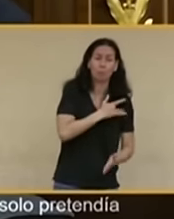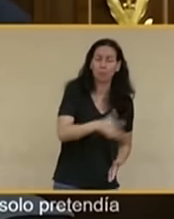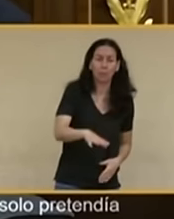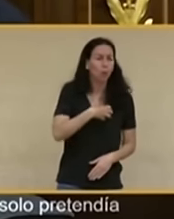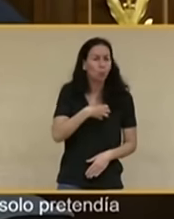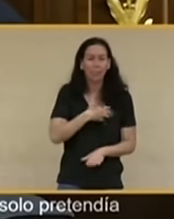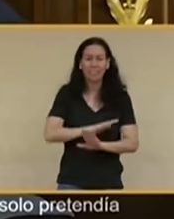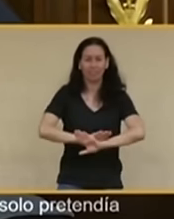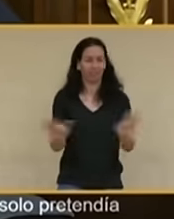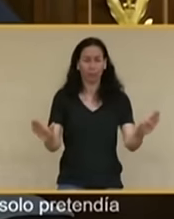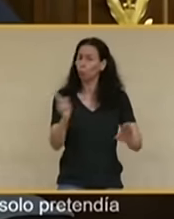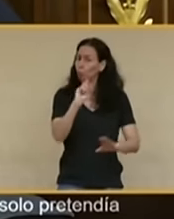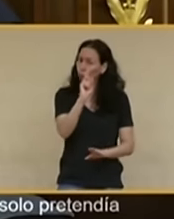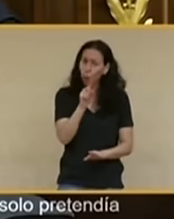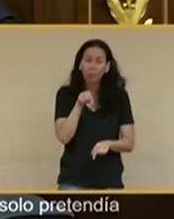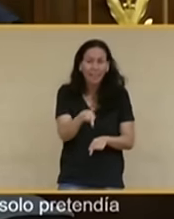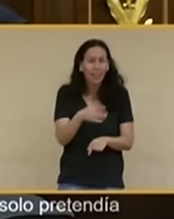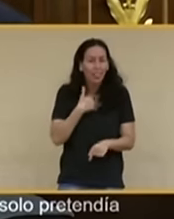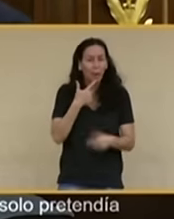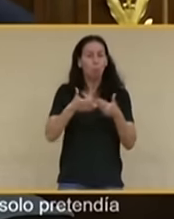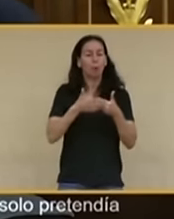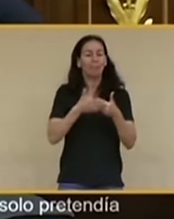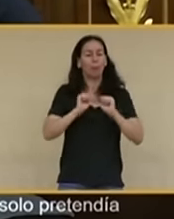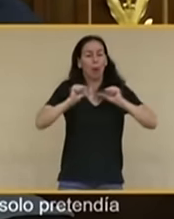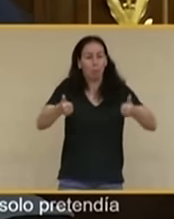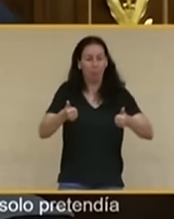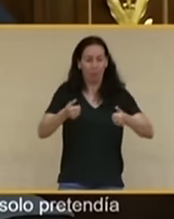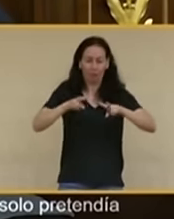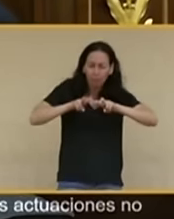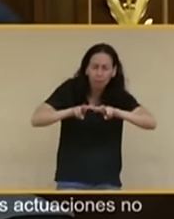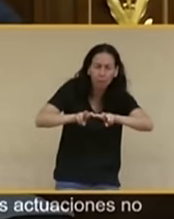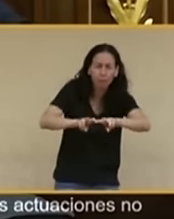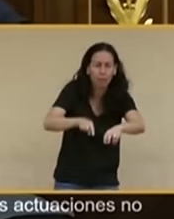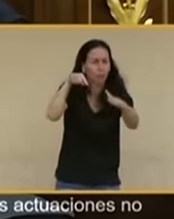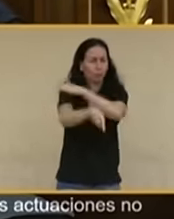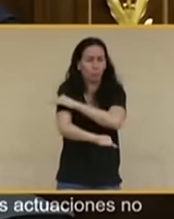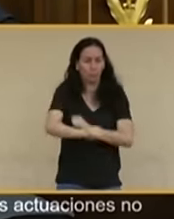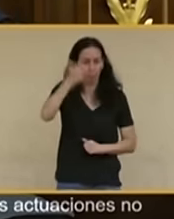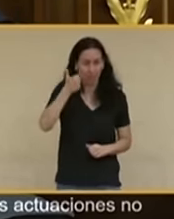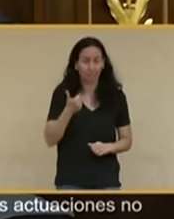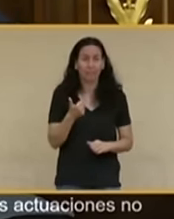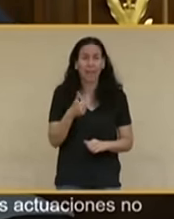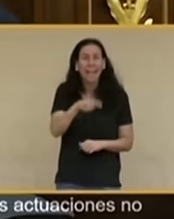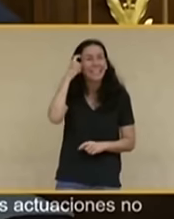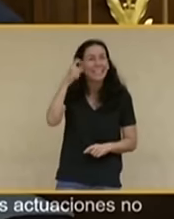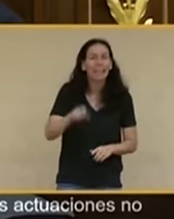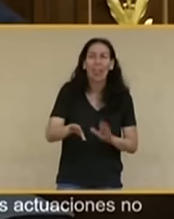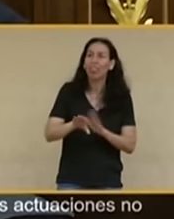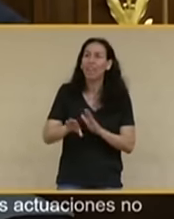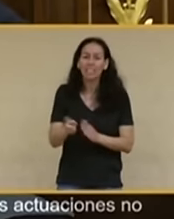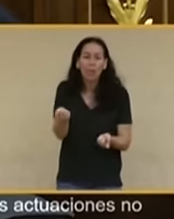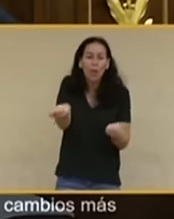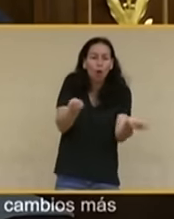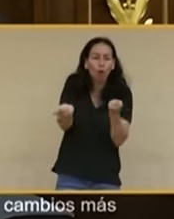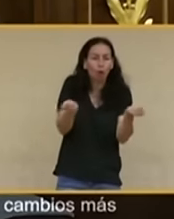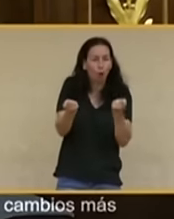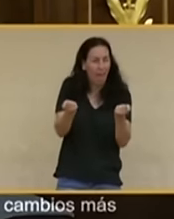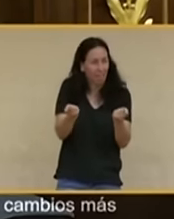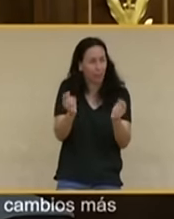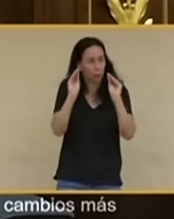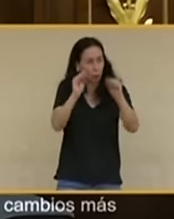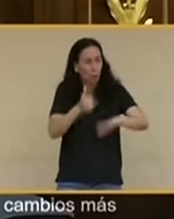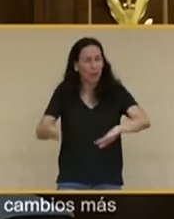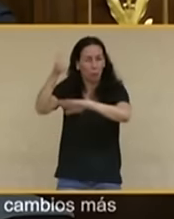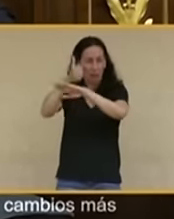de cambios más profundos. Por respeto a Montesquieu, hay que acabar con la pretensión de la derecha de controlar al Tribunal Supremo por la puerta